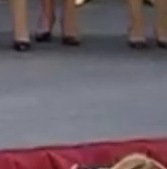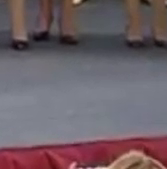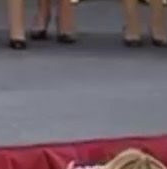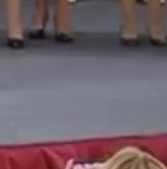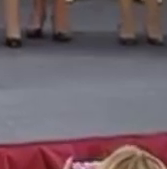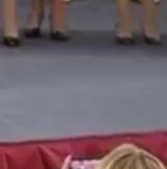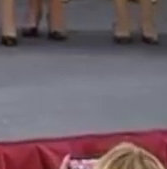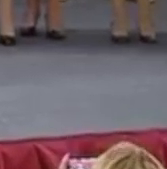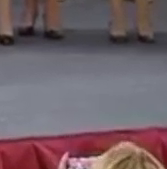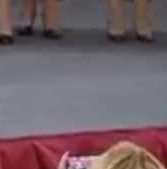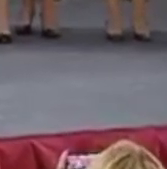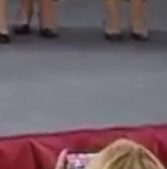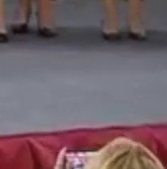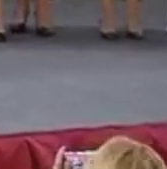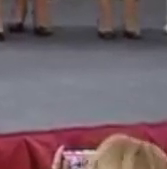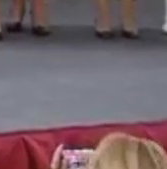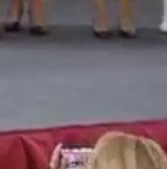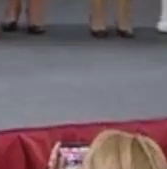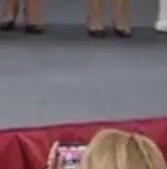todas las mamás,